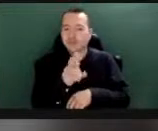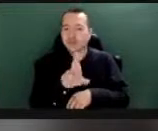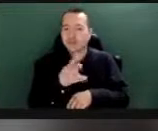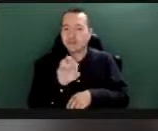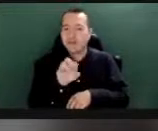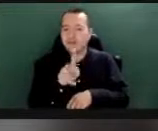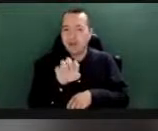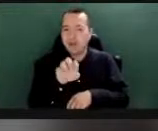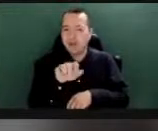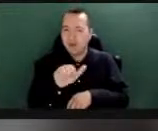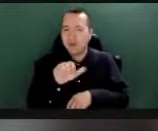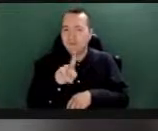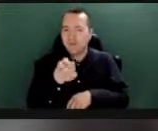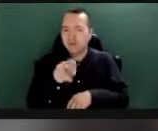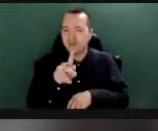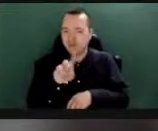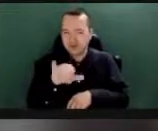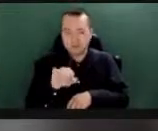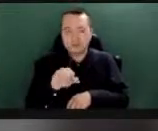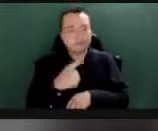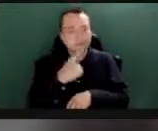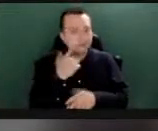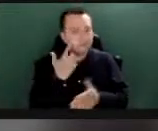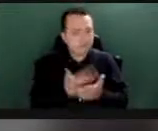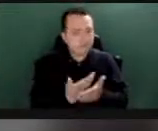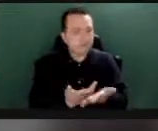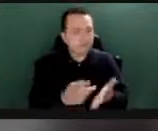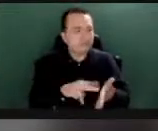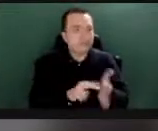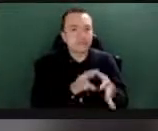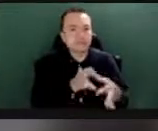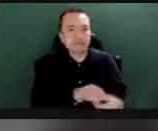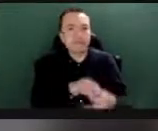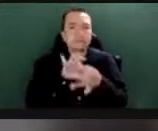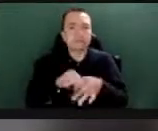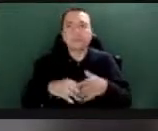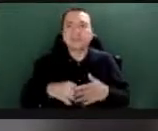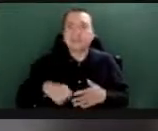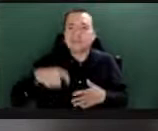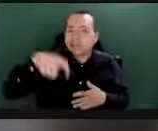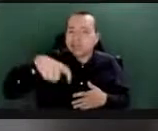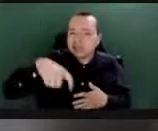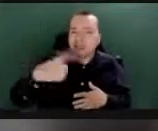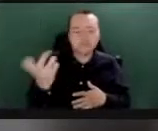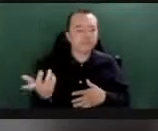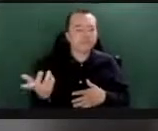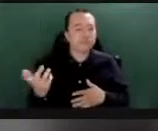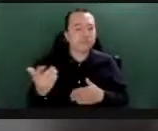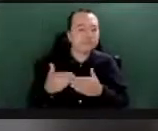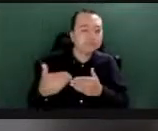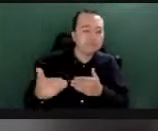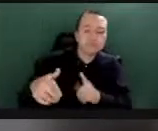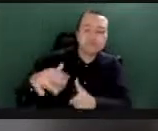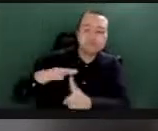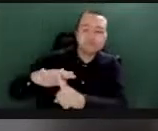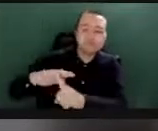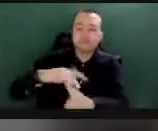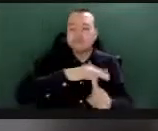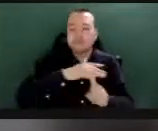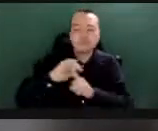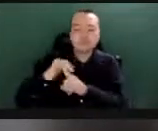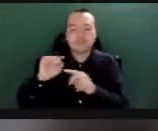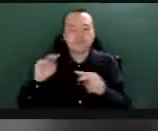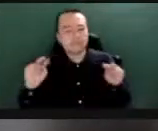todo lo que se ha hecho ha sido partir de cuáles son las necesidades de quienes están utilizando o requieren utilizar